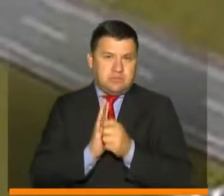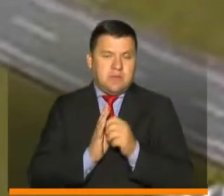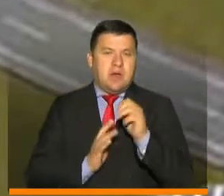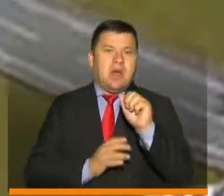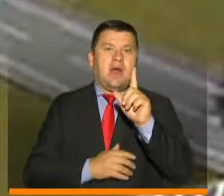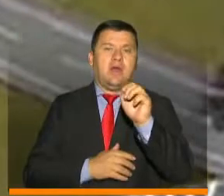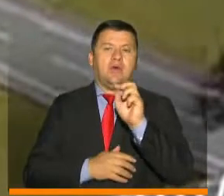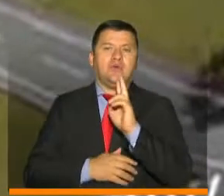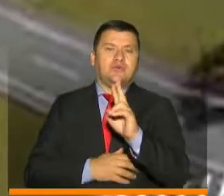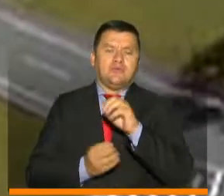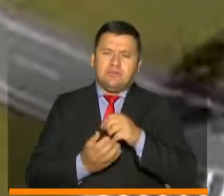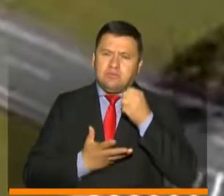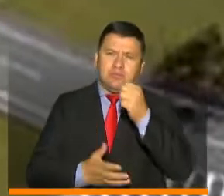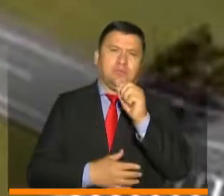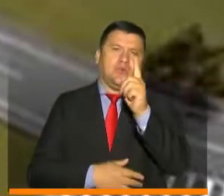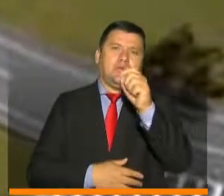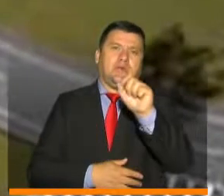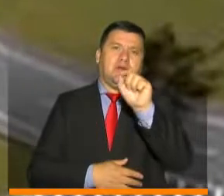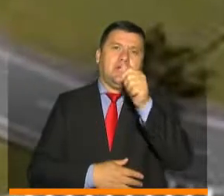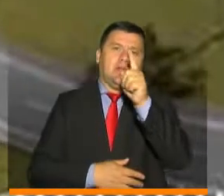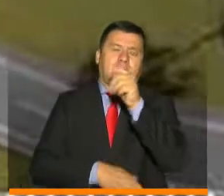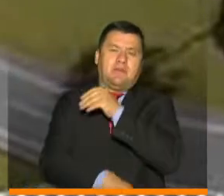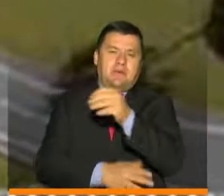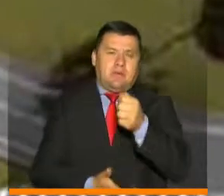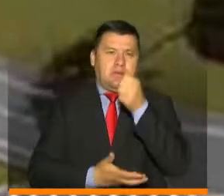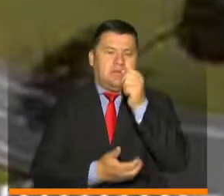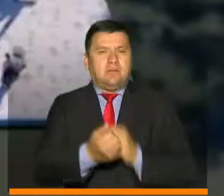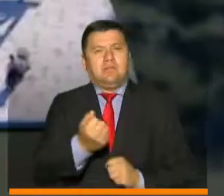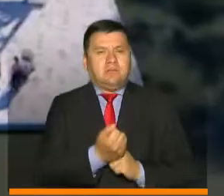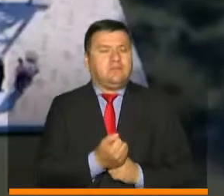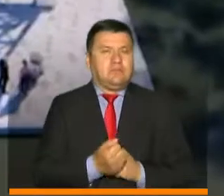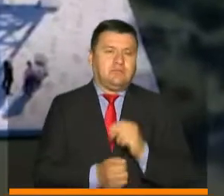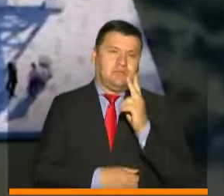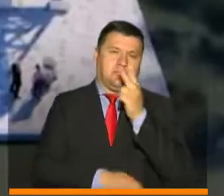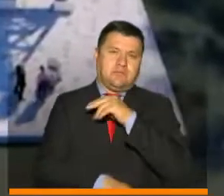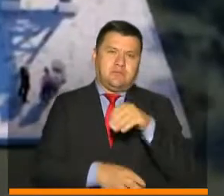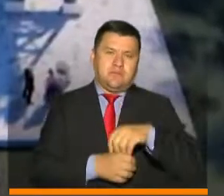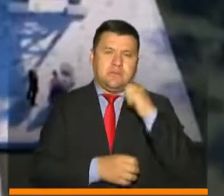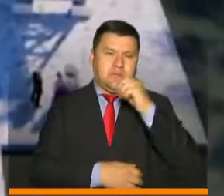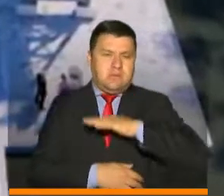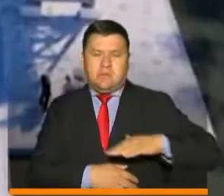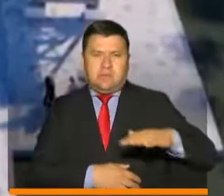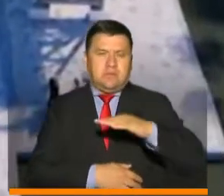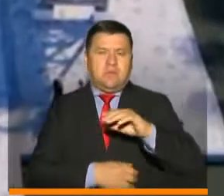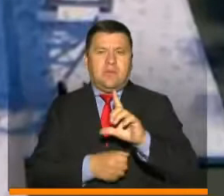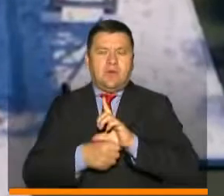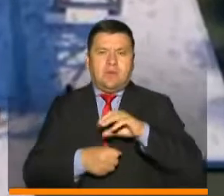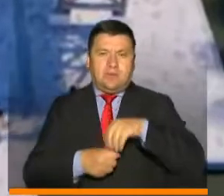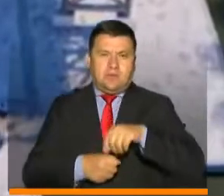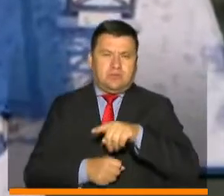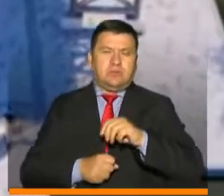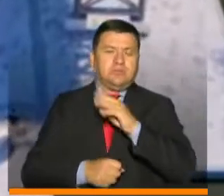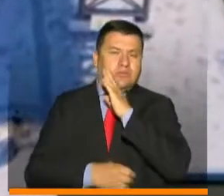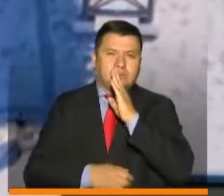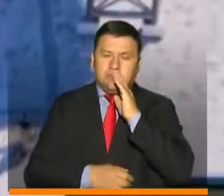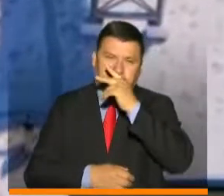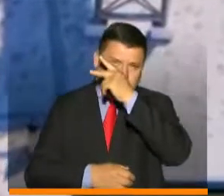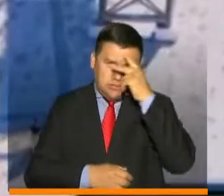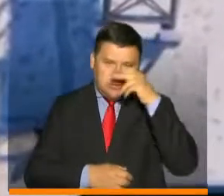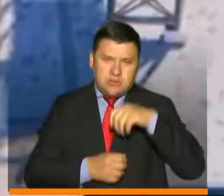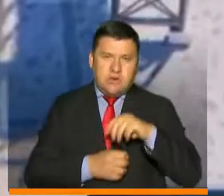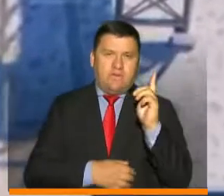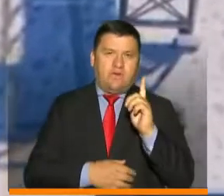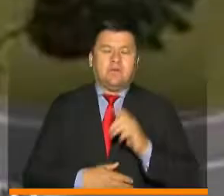Alosur, con inversión de 1,17 billones de pesos y 2 millones de beneficiarios de las localidades de Bosa, Kennedy